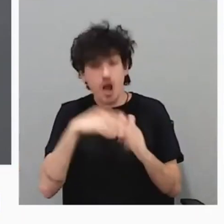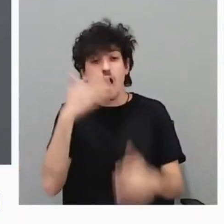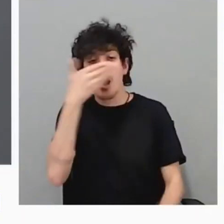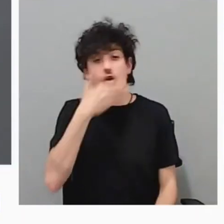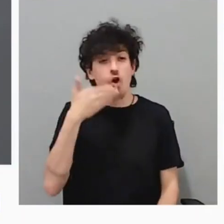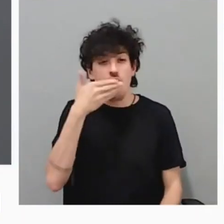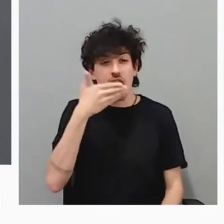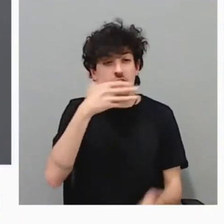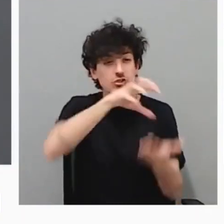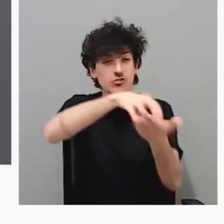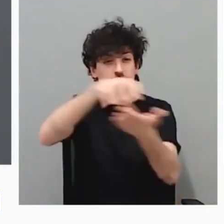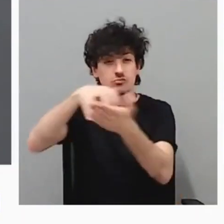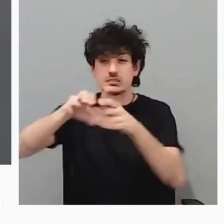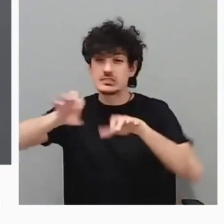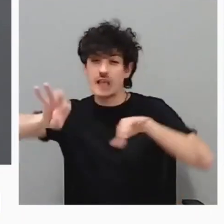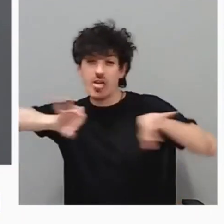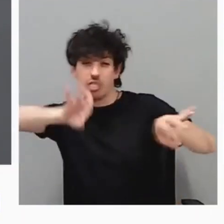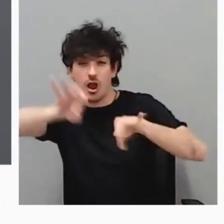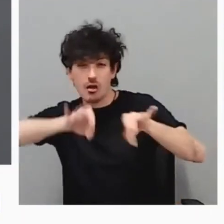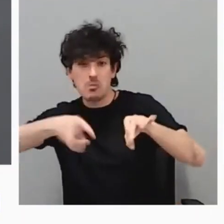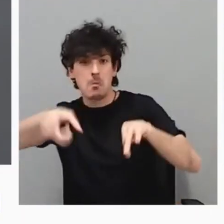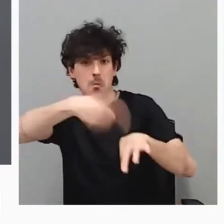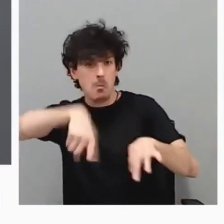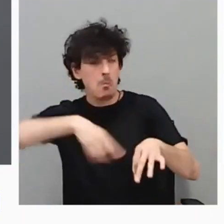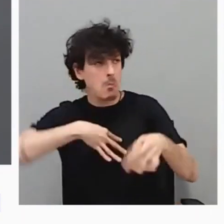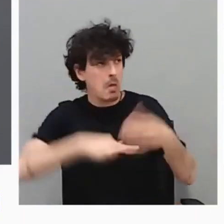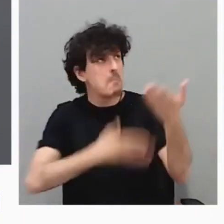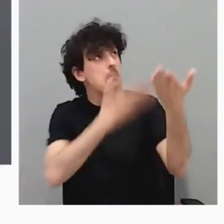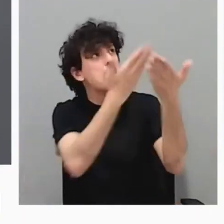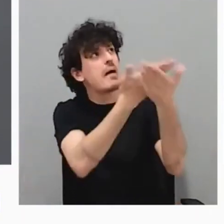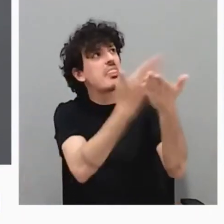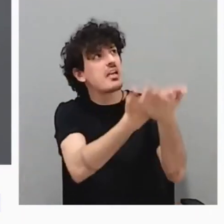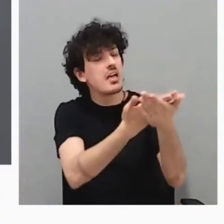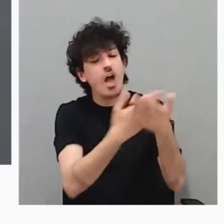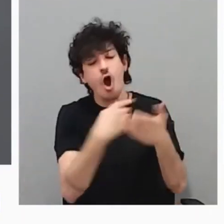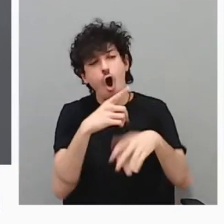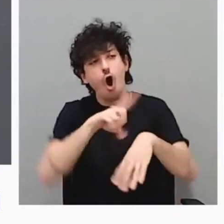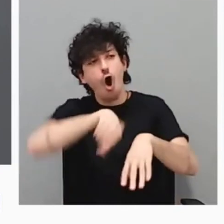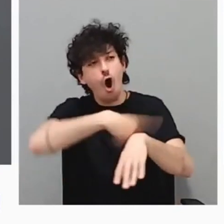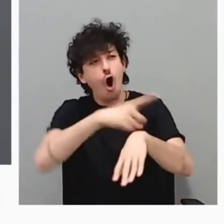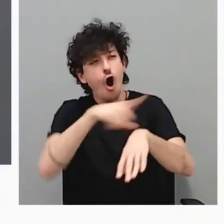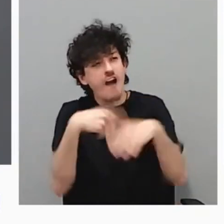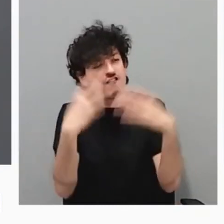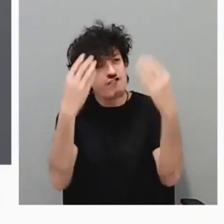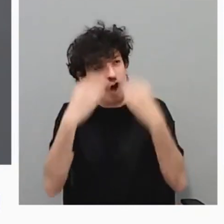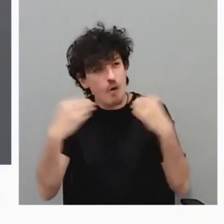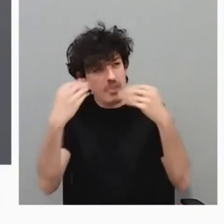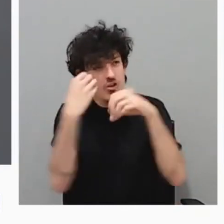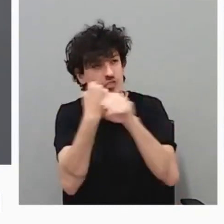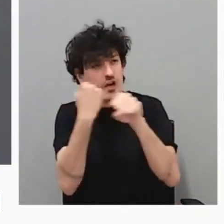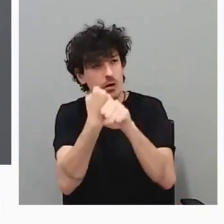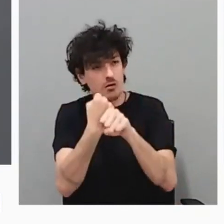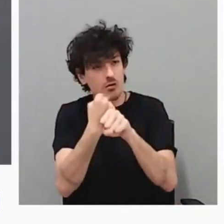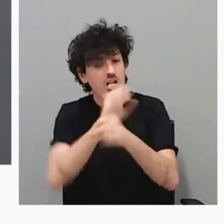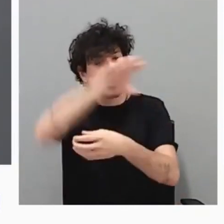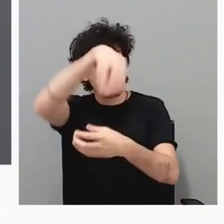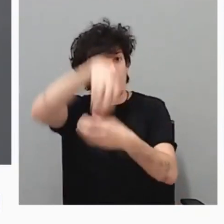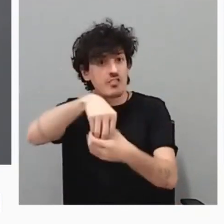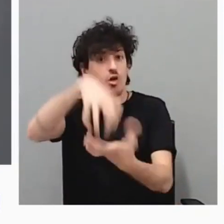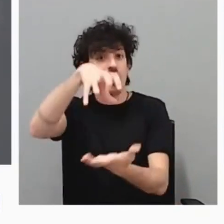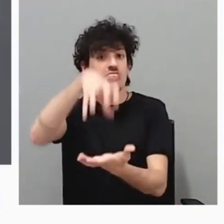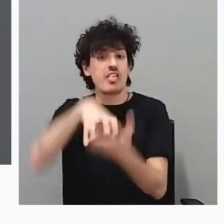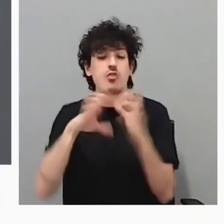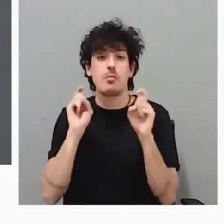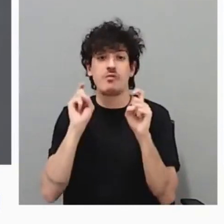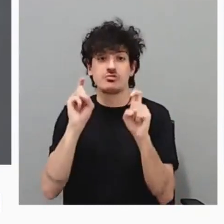ya, ellos pueden pedir esas horas de formación o de trabajo que sea a través de su centro de profesorado y le vaya